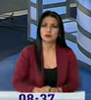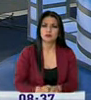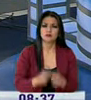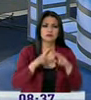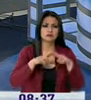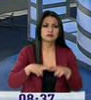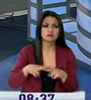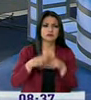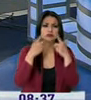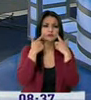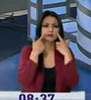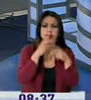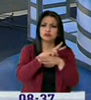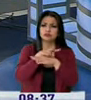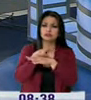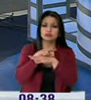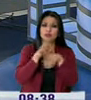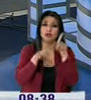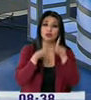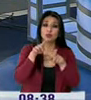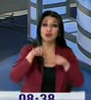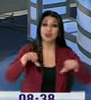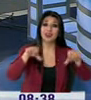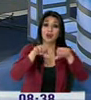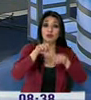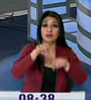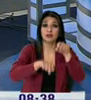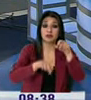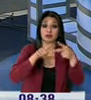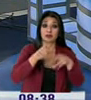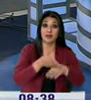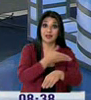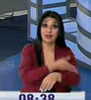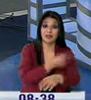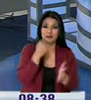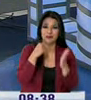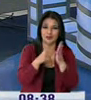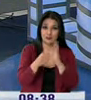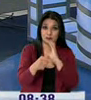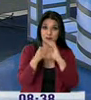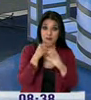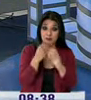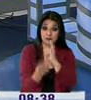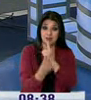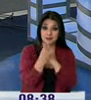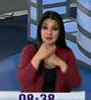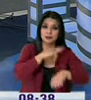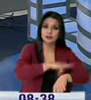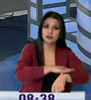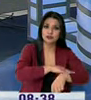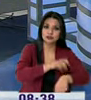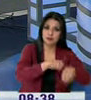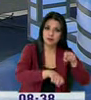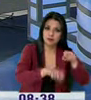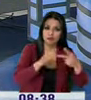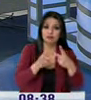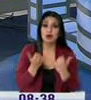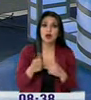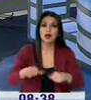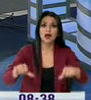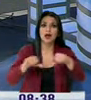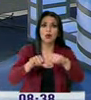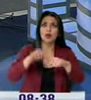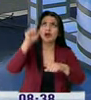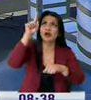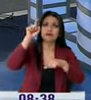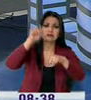una inspección. Estamos viendo el mal estado en el que se encontraba la escuela. Exactamente. Y en días anteriores sacamos estas fotografías del